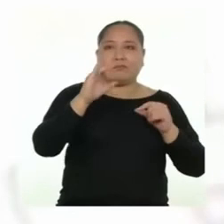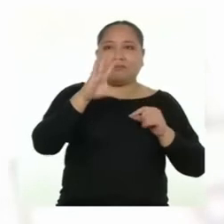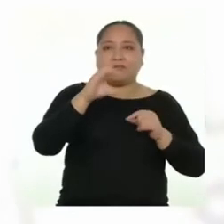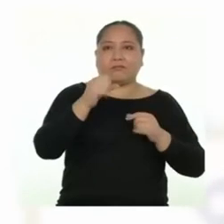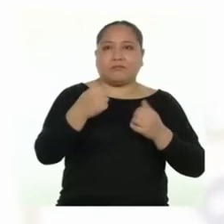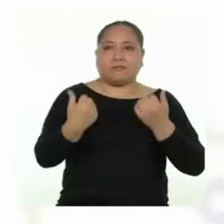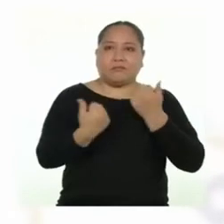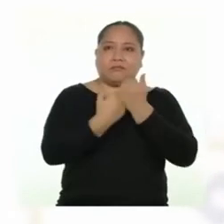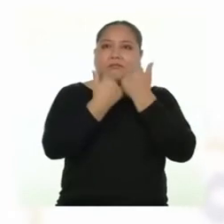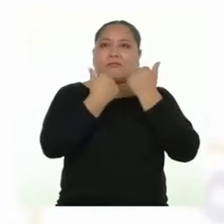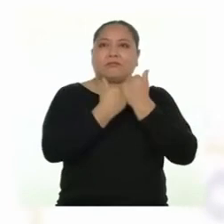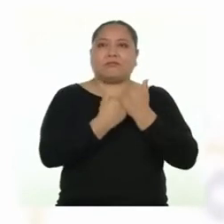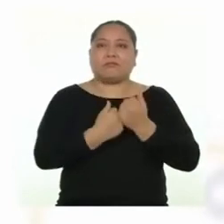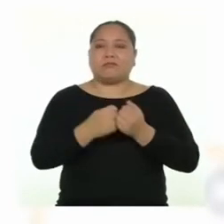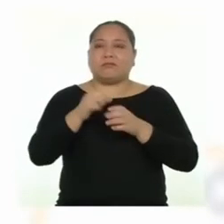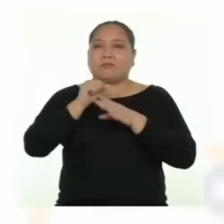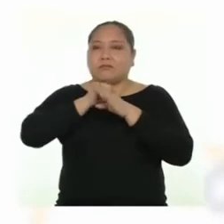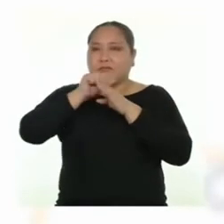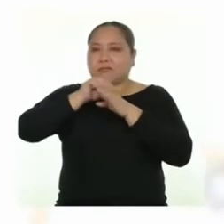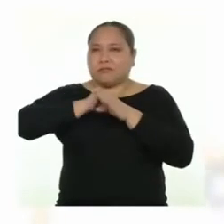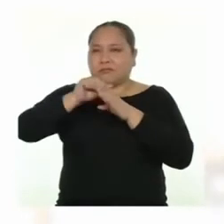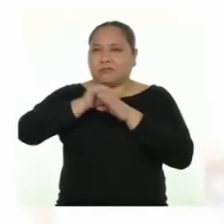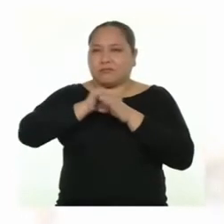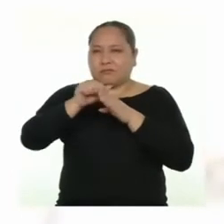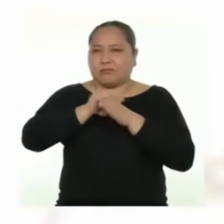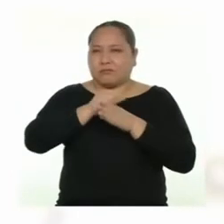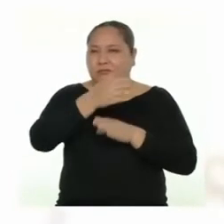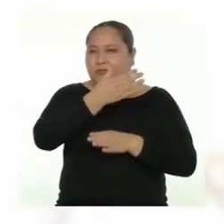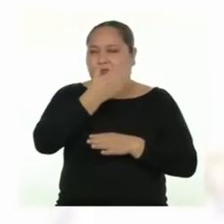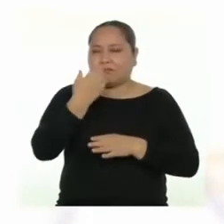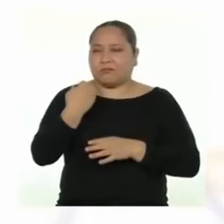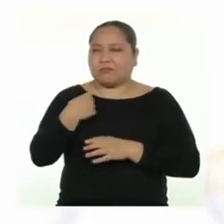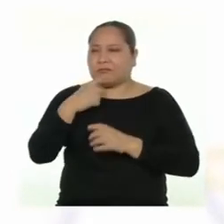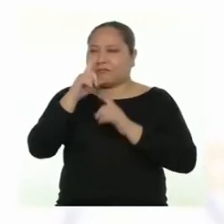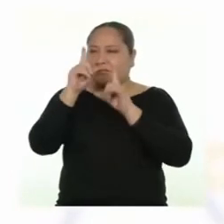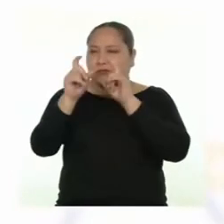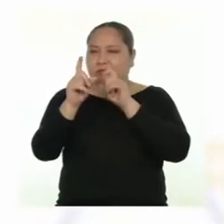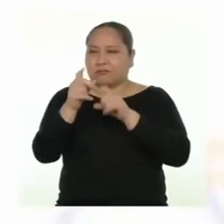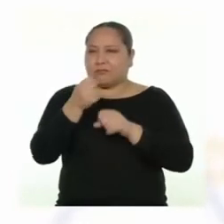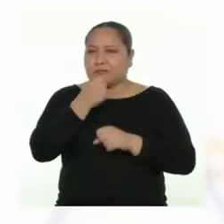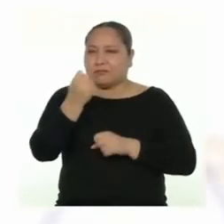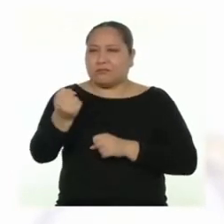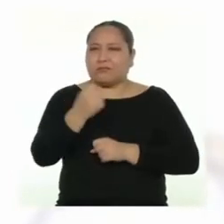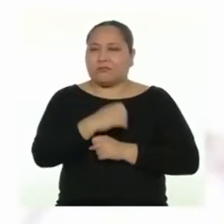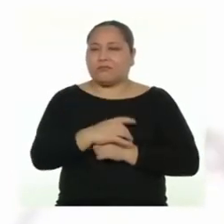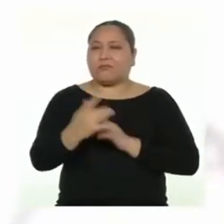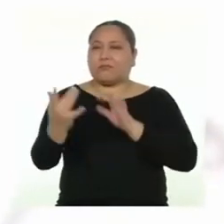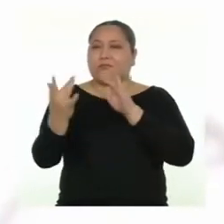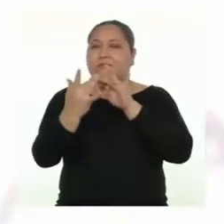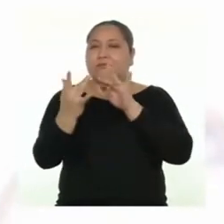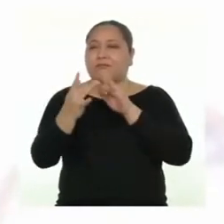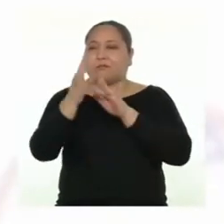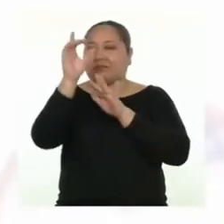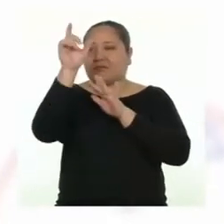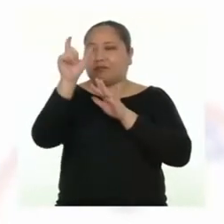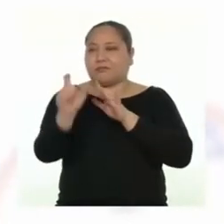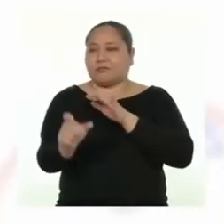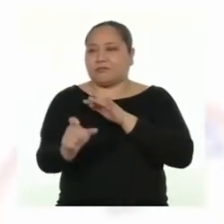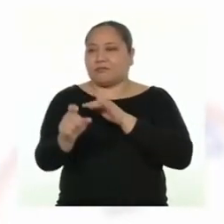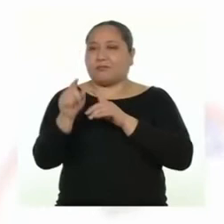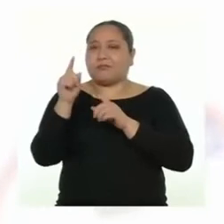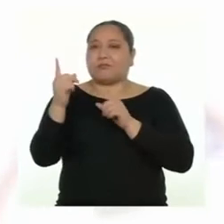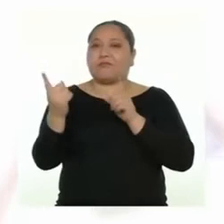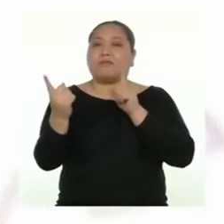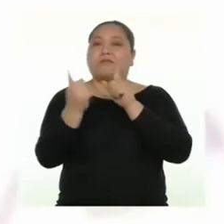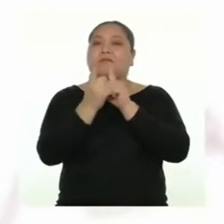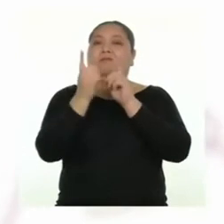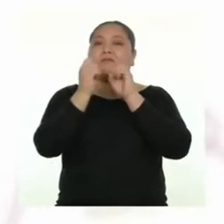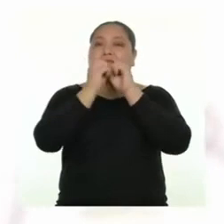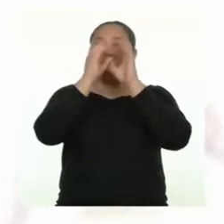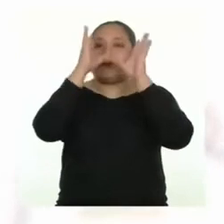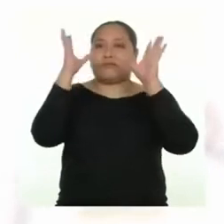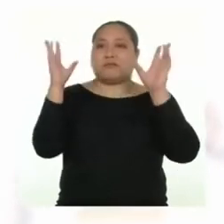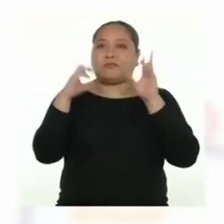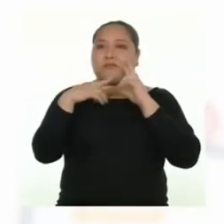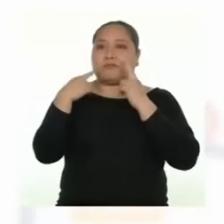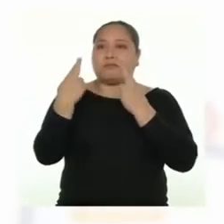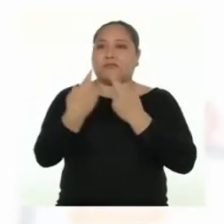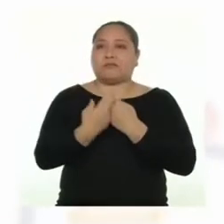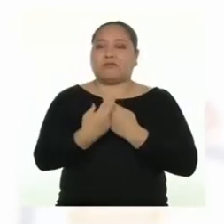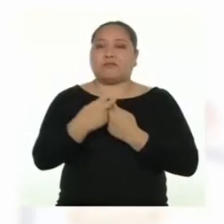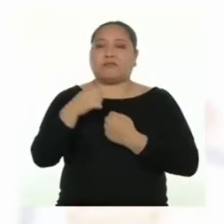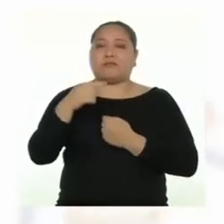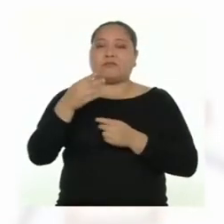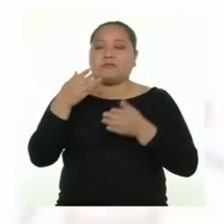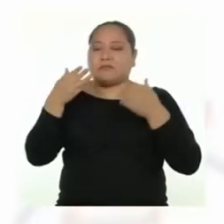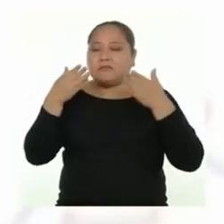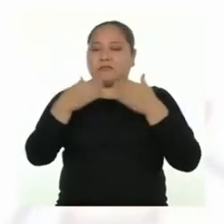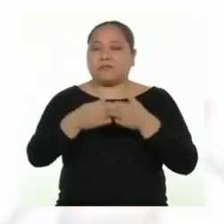de apoyo, ensayar para adquirir mayor seguridad, contactar con el entrevistado para obtener una cita,